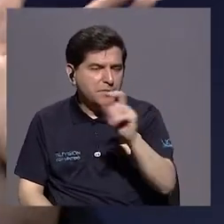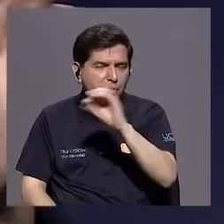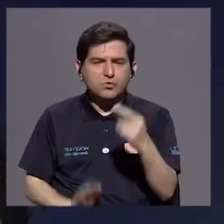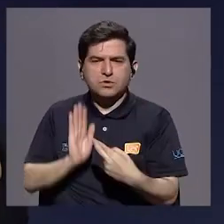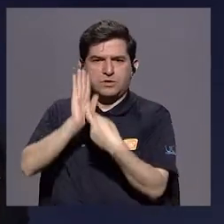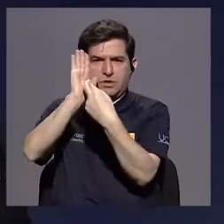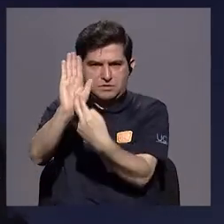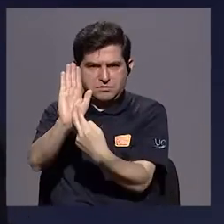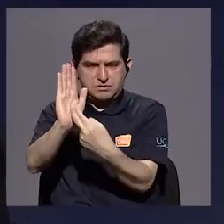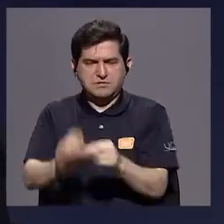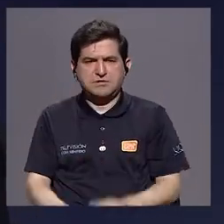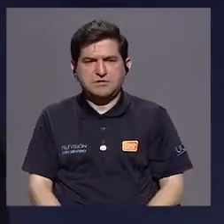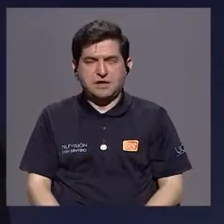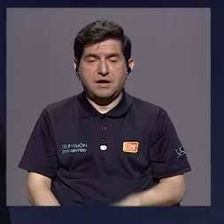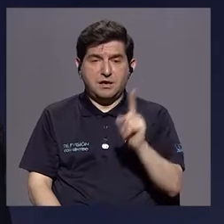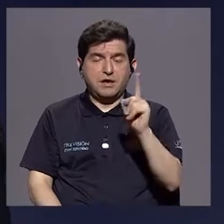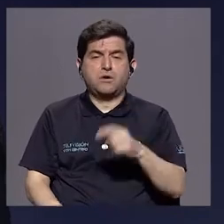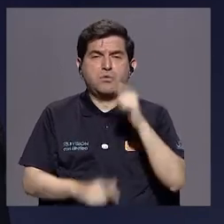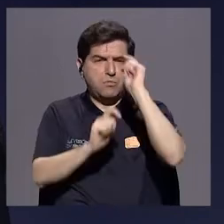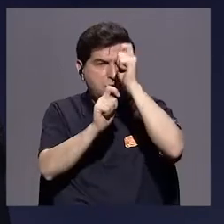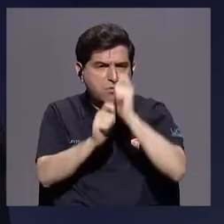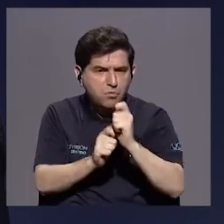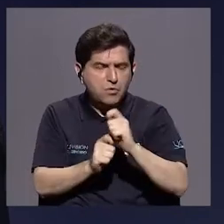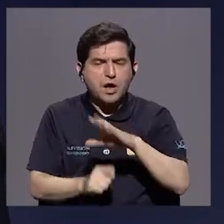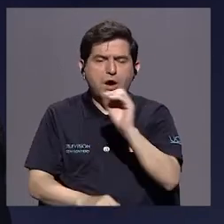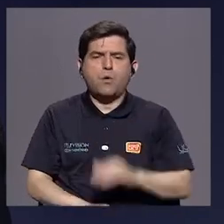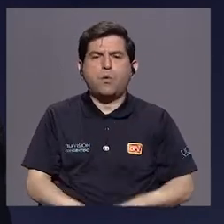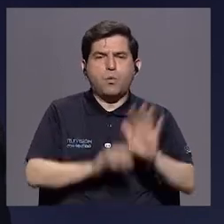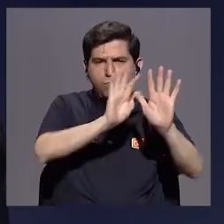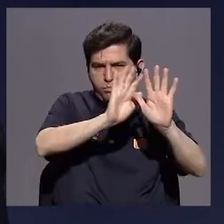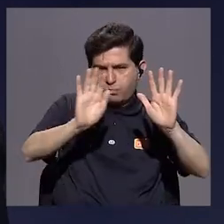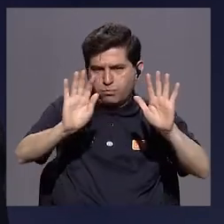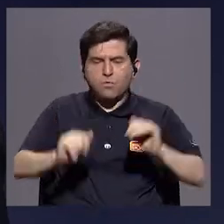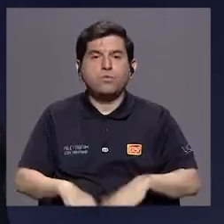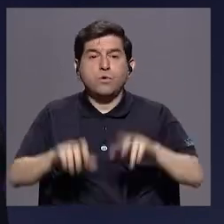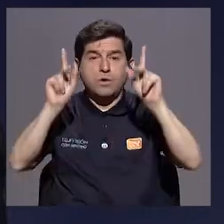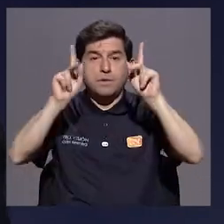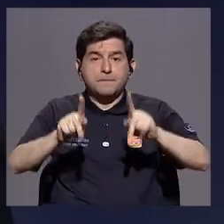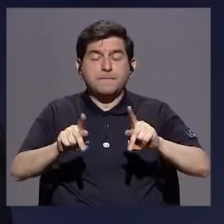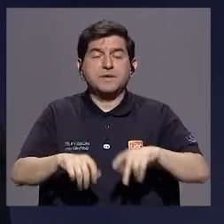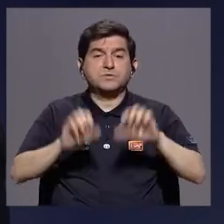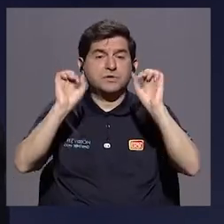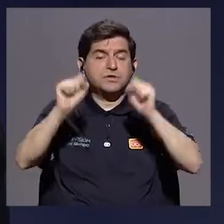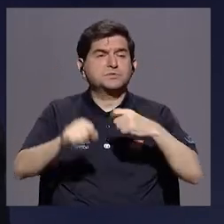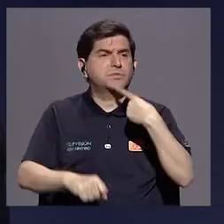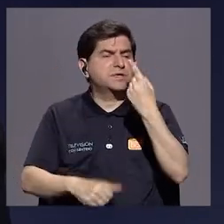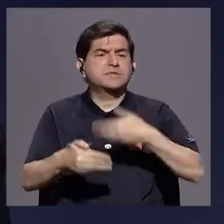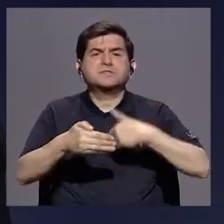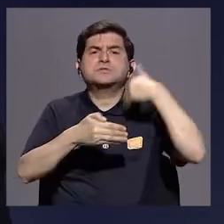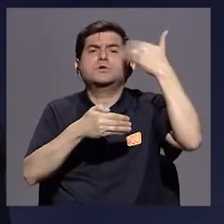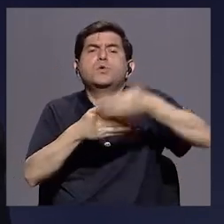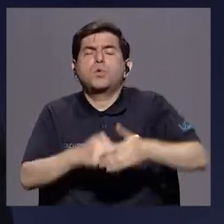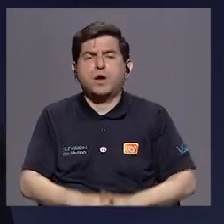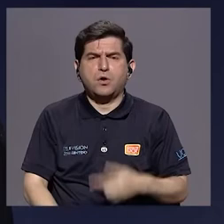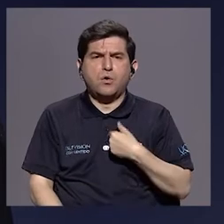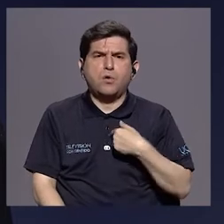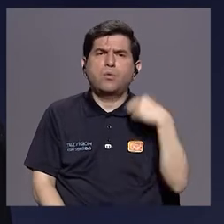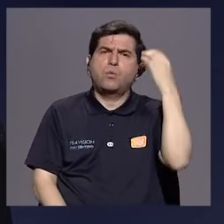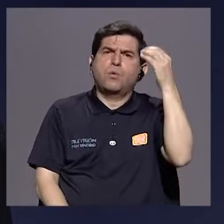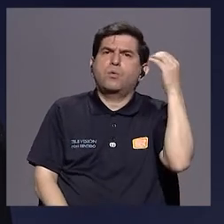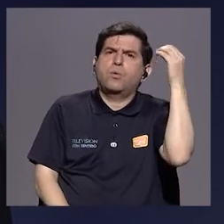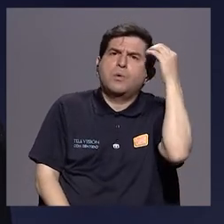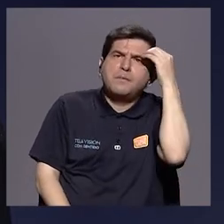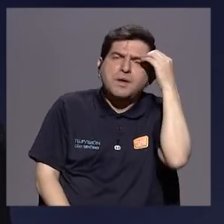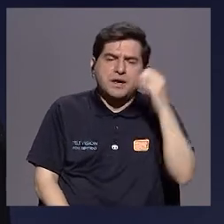esta en representación de que se esté dando en una escultura en un mural la gente puedan salir con algo que decir o una opinión